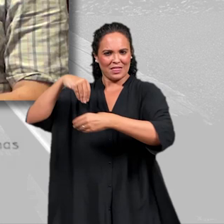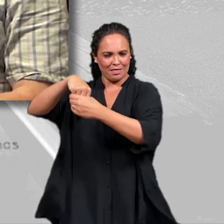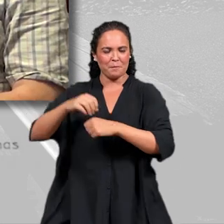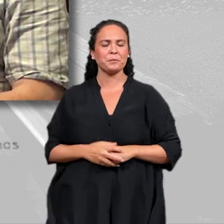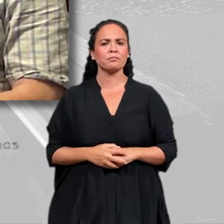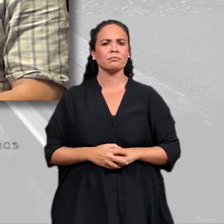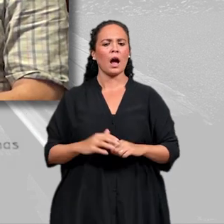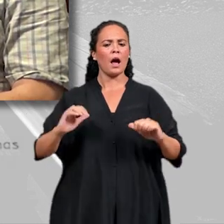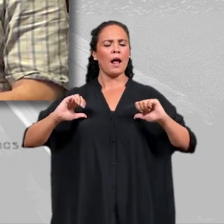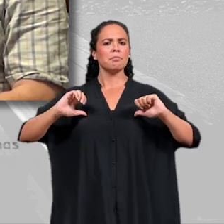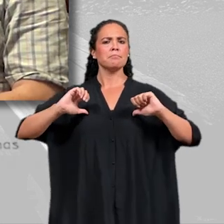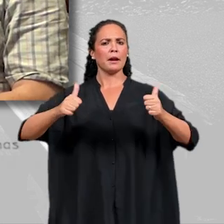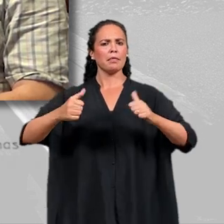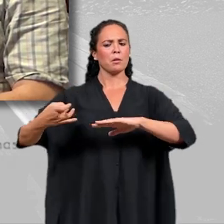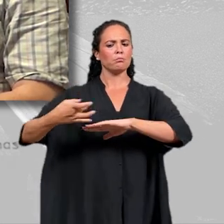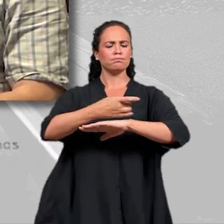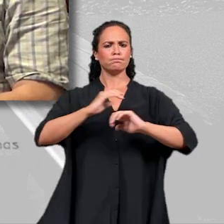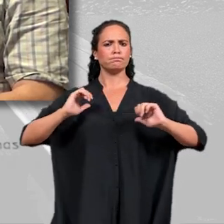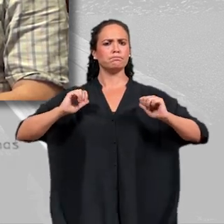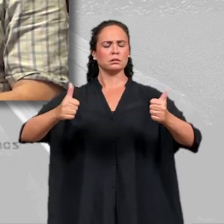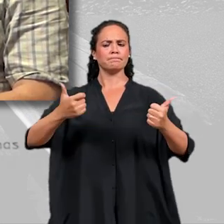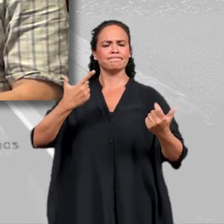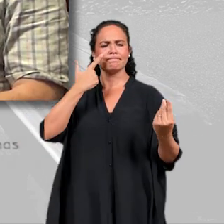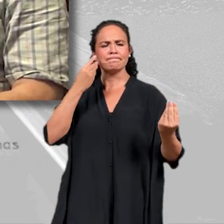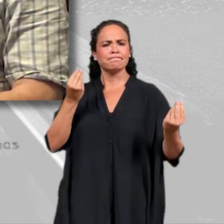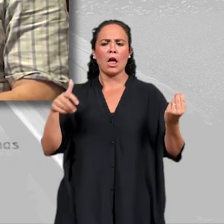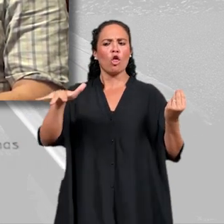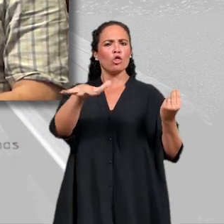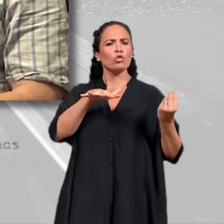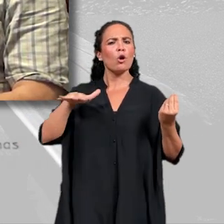se echó en falta mucho el que la zona, digamos,